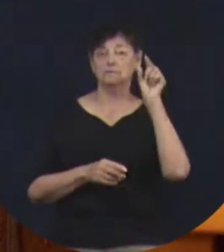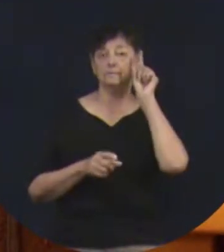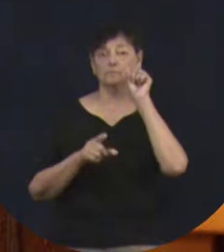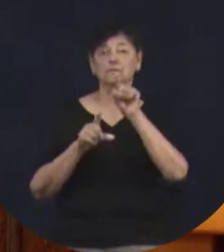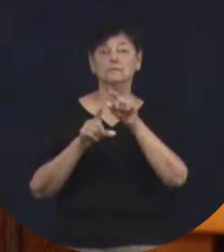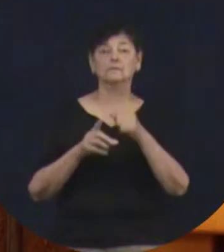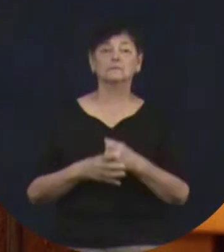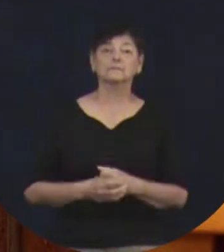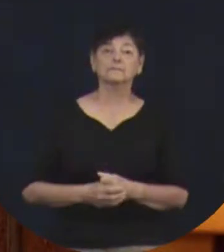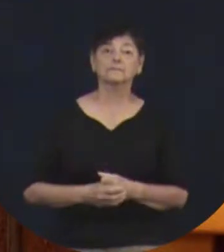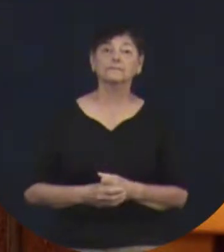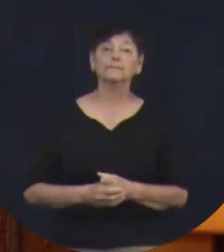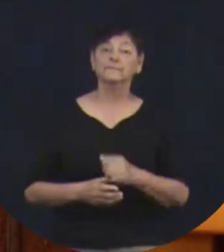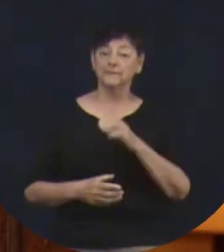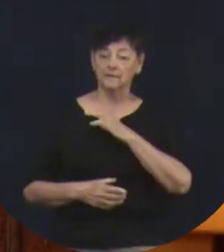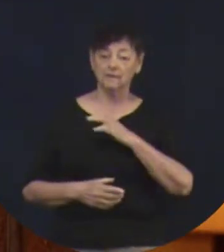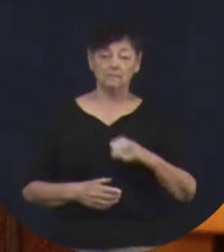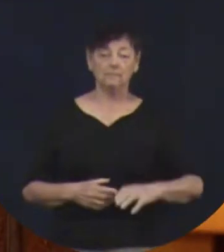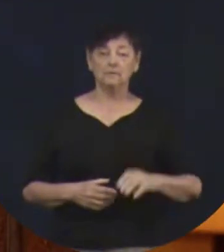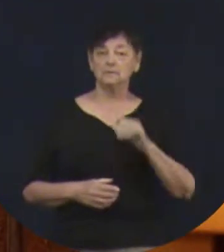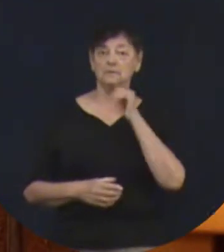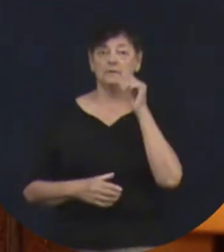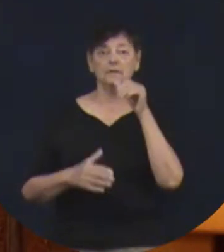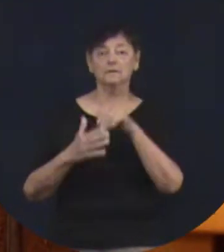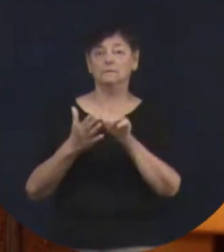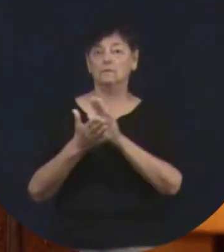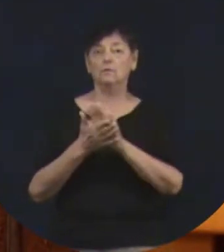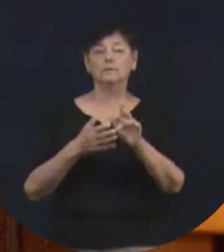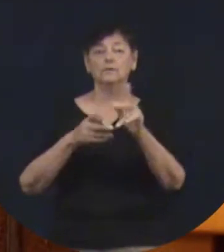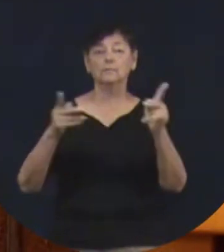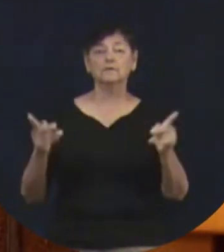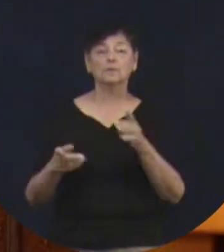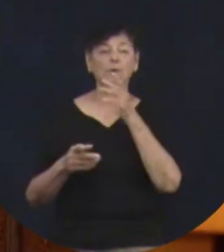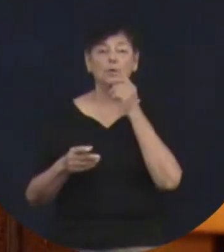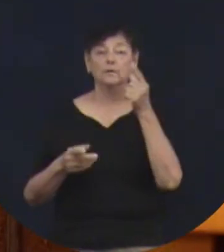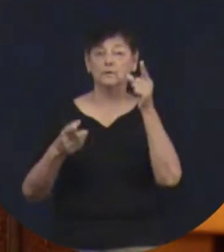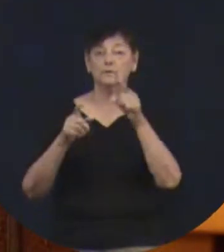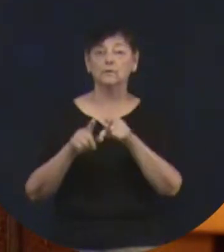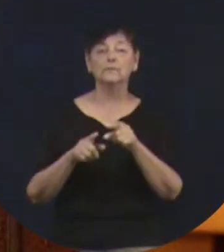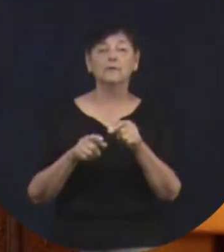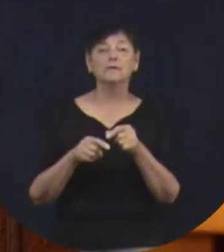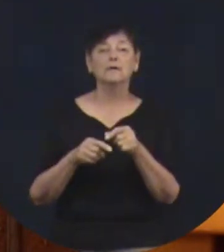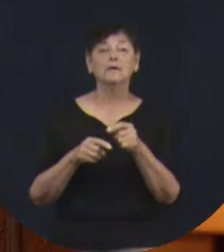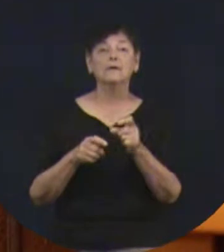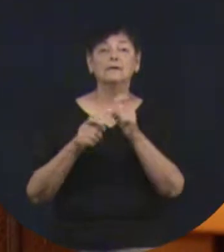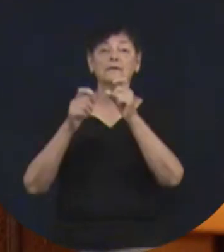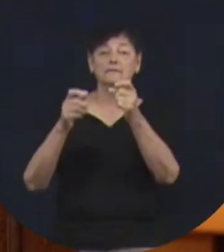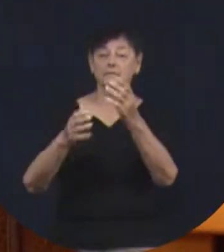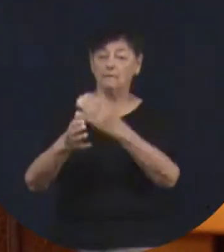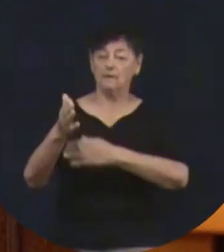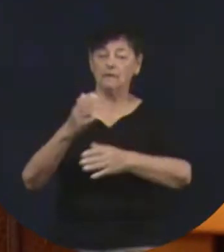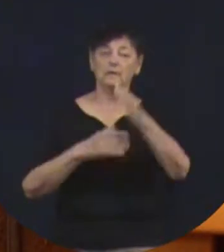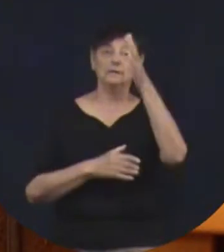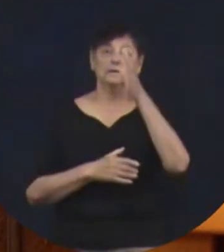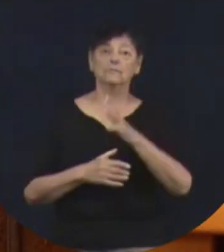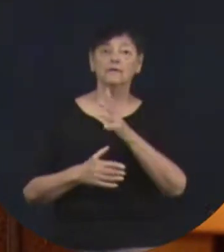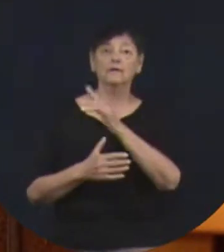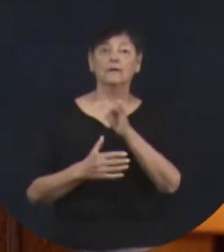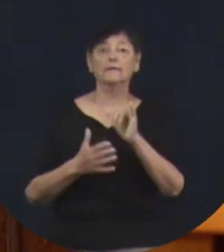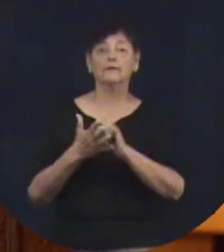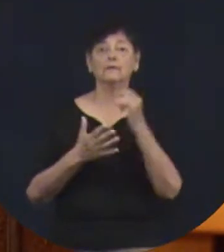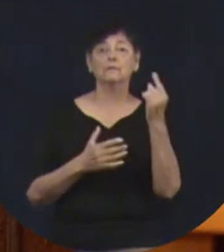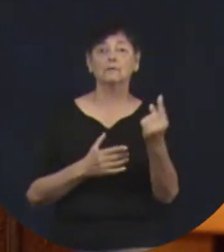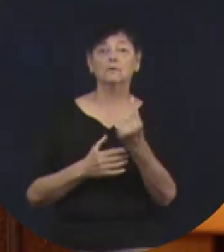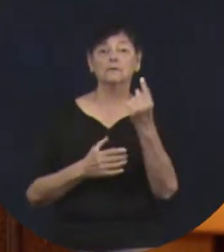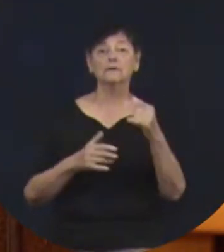Hermanos, Cristo no entró en el santuario de la antigua alianza, construido por mano de hombre y que solo